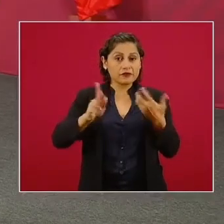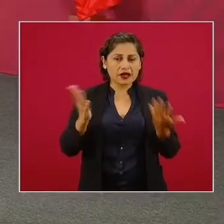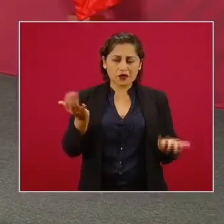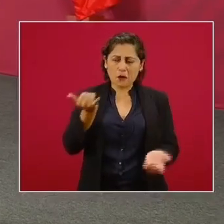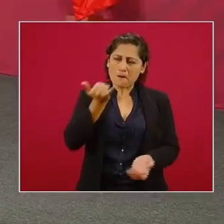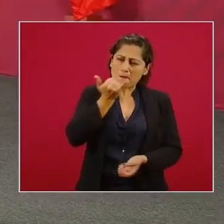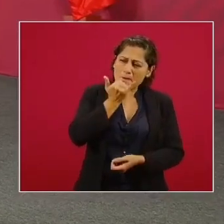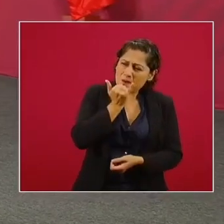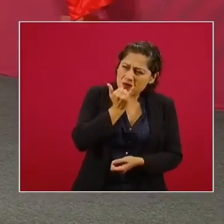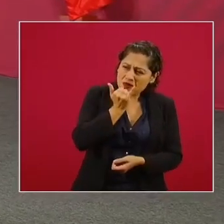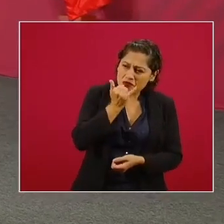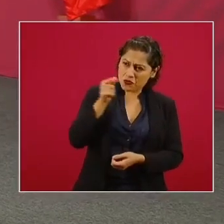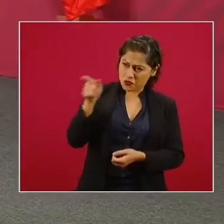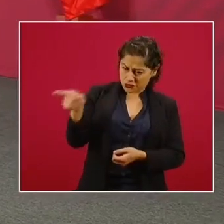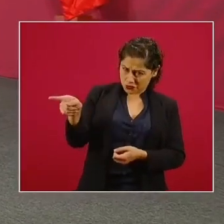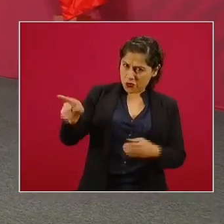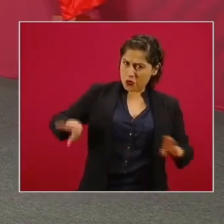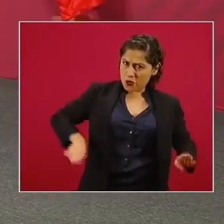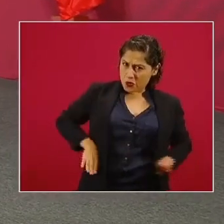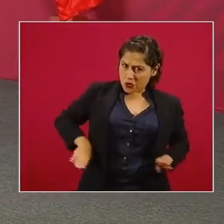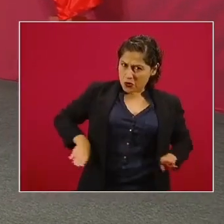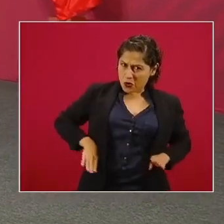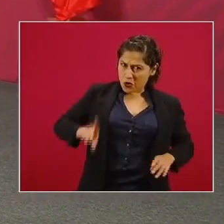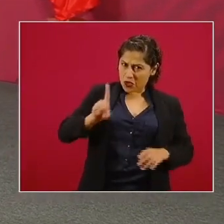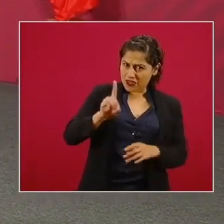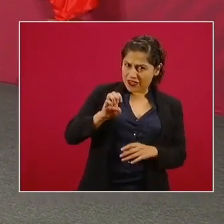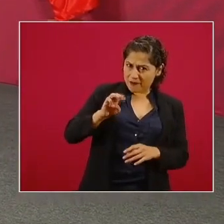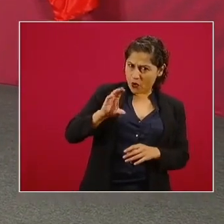¿Somos demócratas o no?